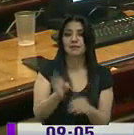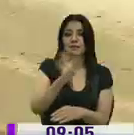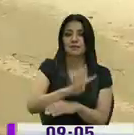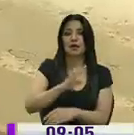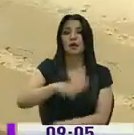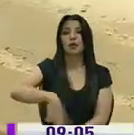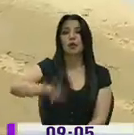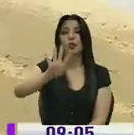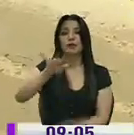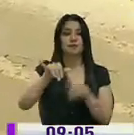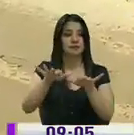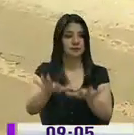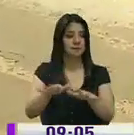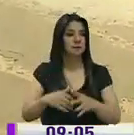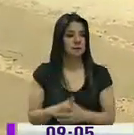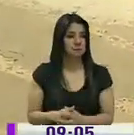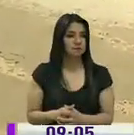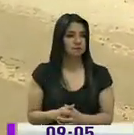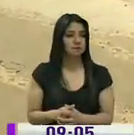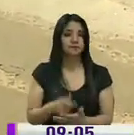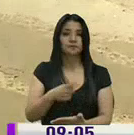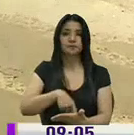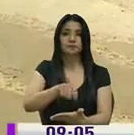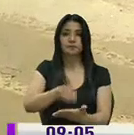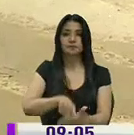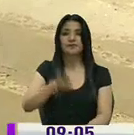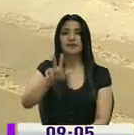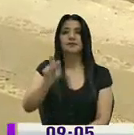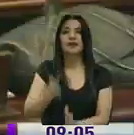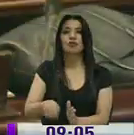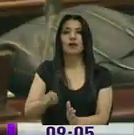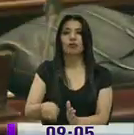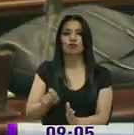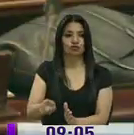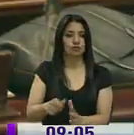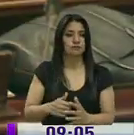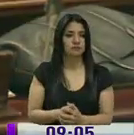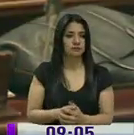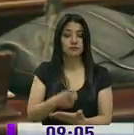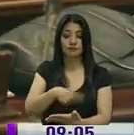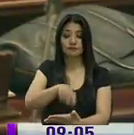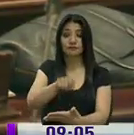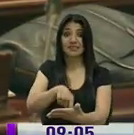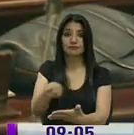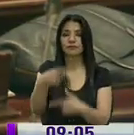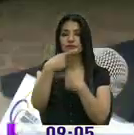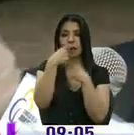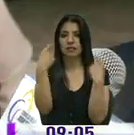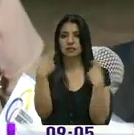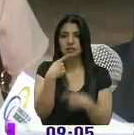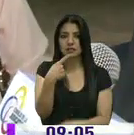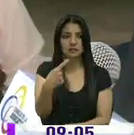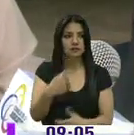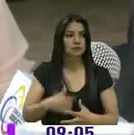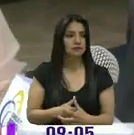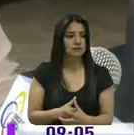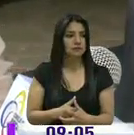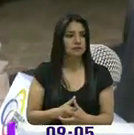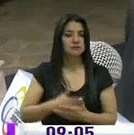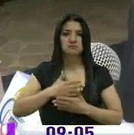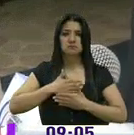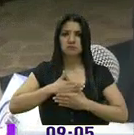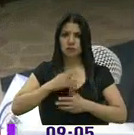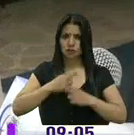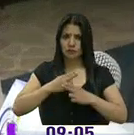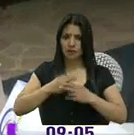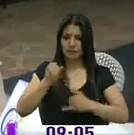4 de septiembre aparentemente firmada por tres abogados perjudicados rúbricas que serían falsas dicen han tomado mis nombres